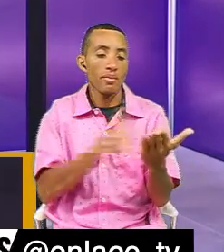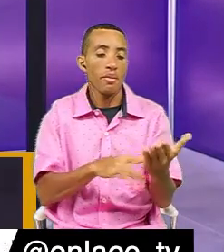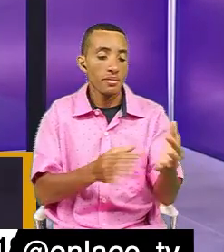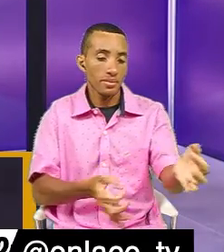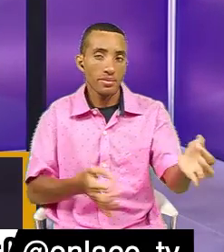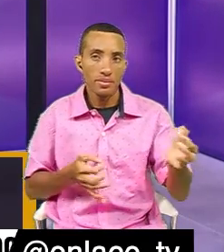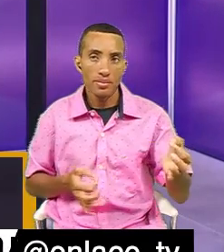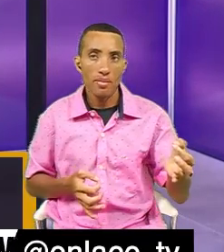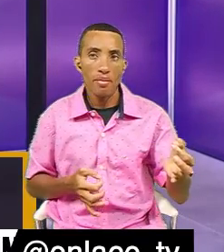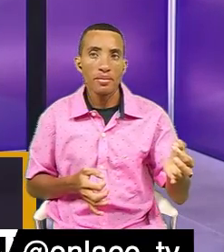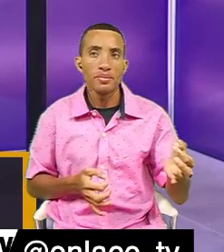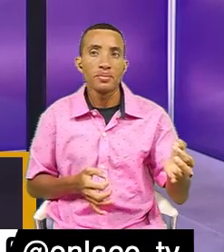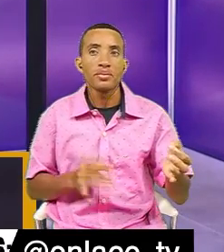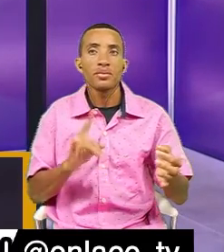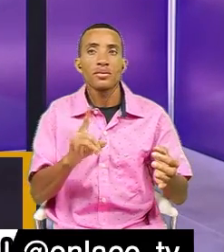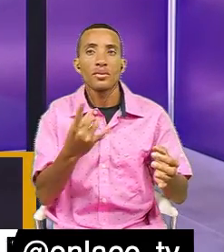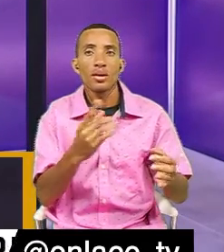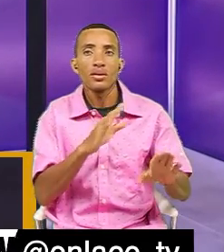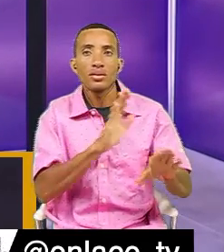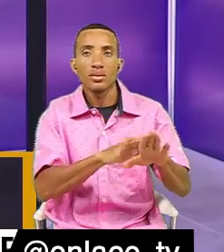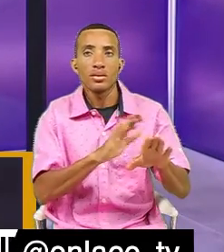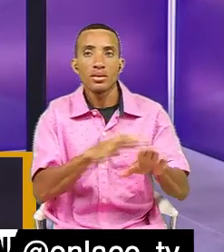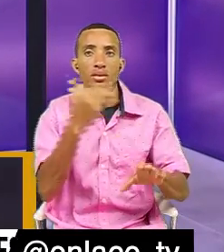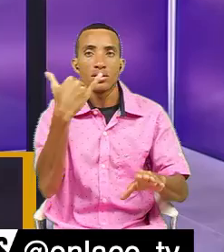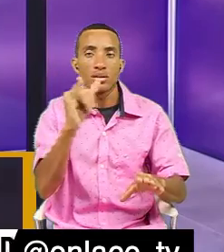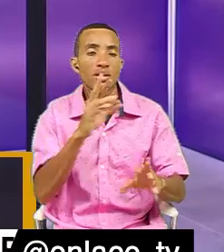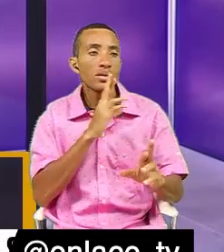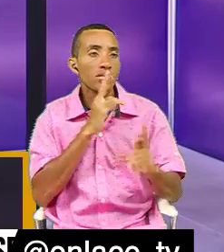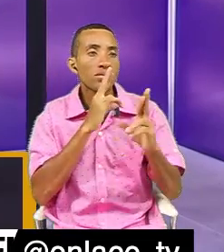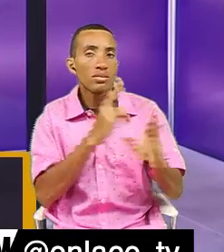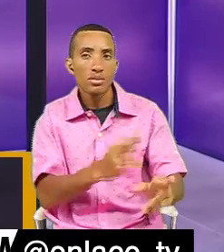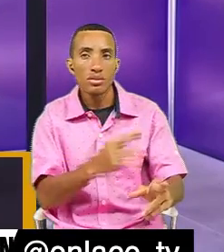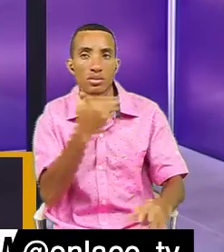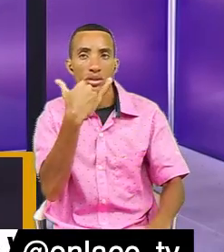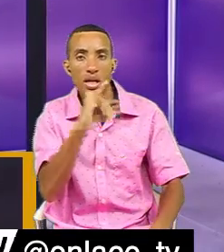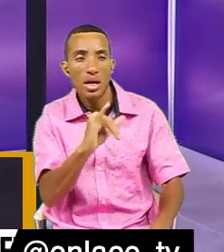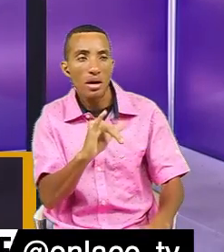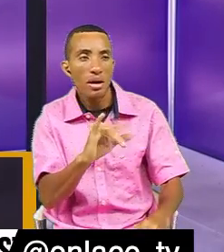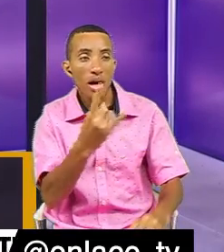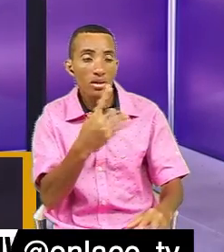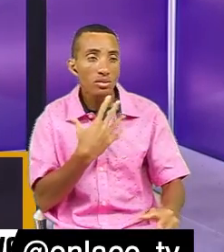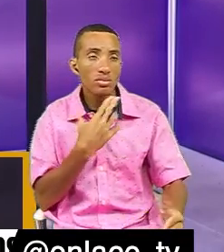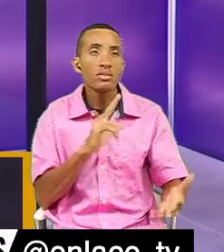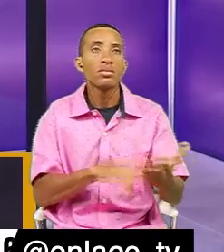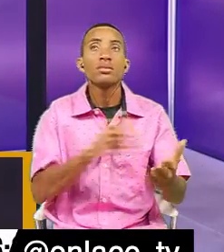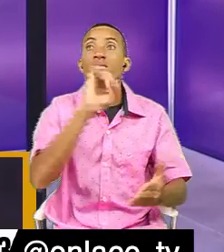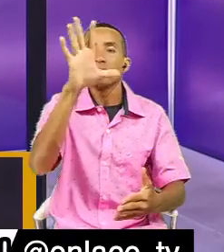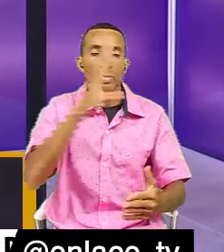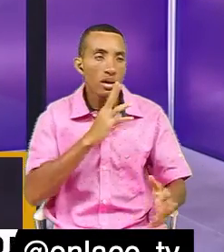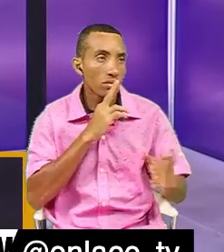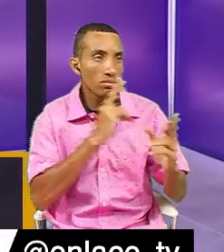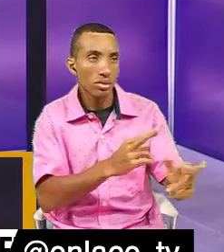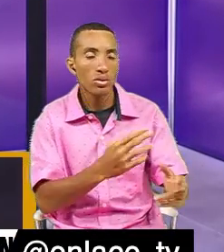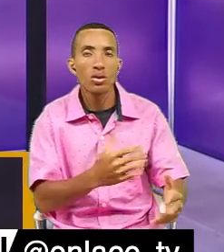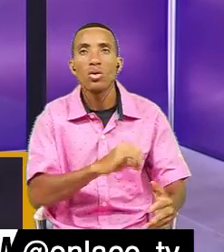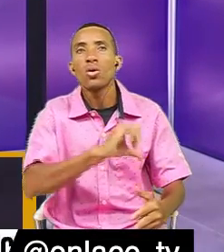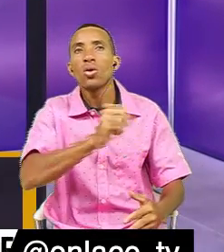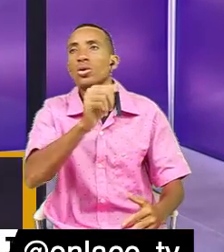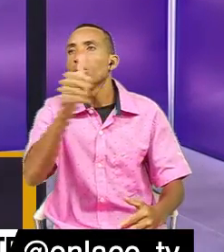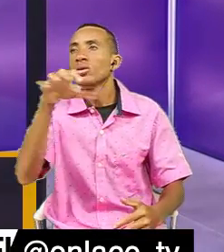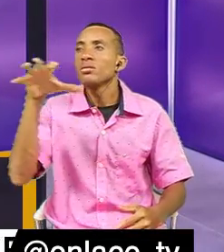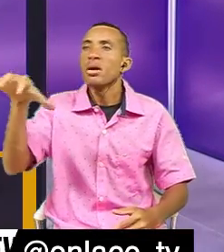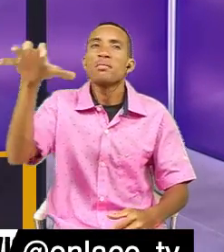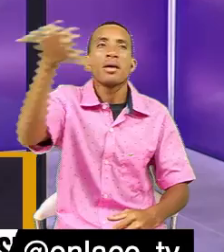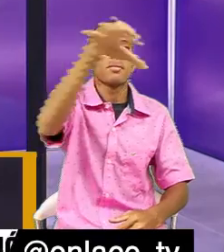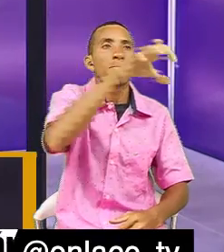acaba de mostrar sobre lo que radicaron, ¿ya les han dado respuesta al respecto o qué más les dicen o qué a otra autoridad han acudido ellos también para